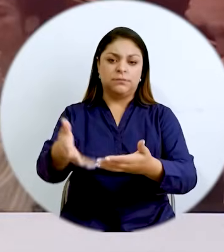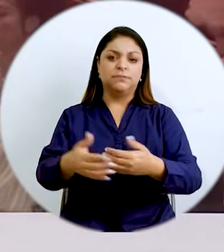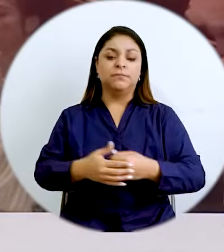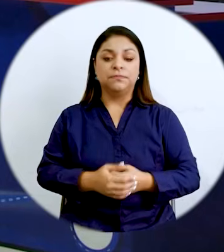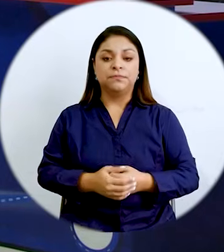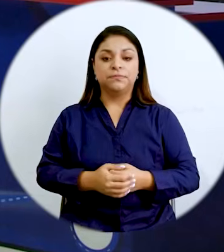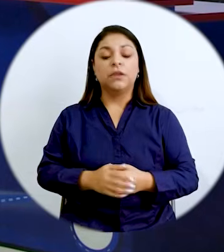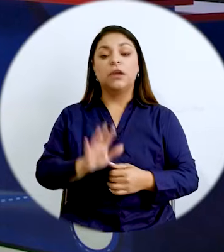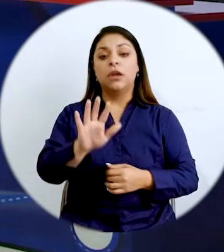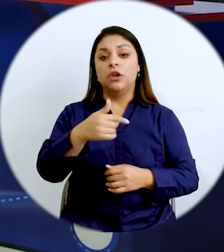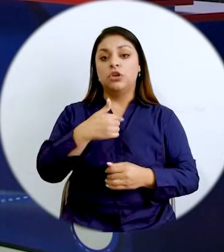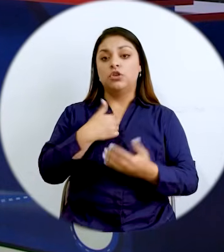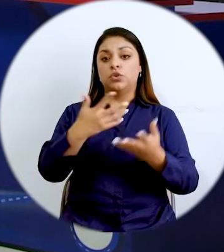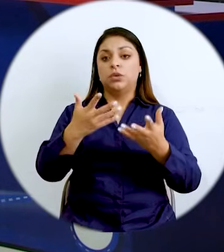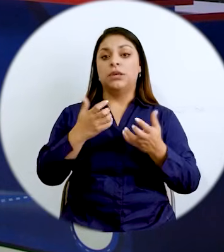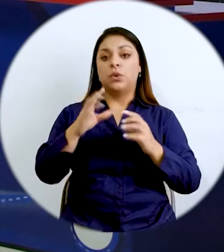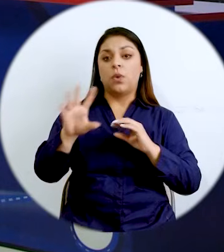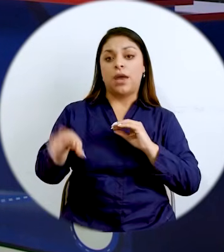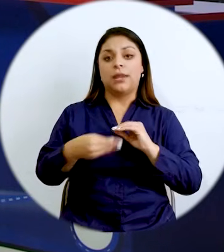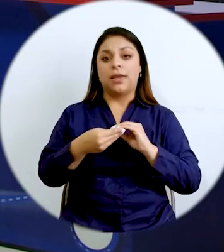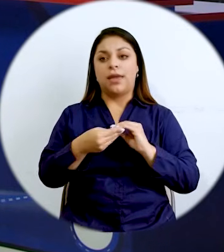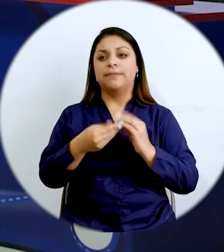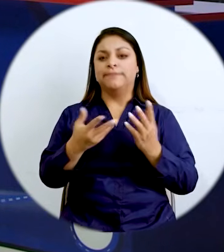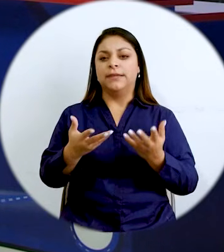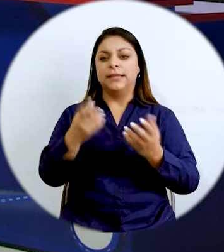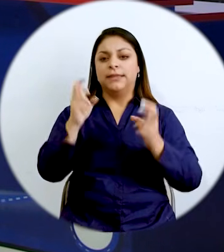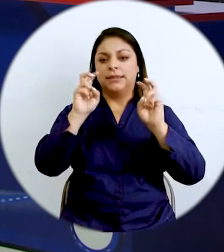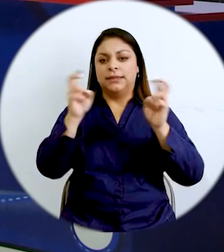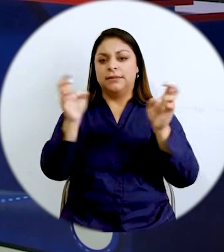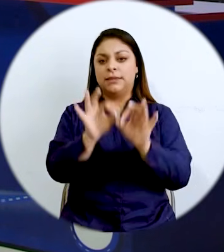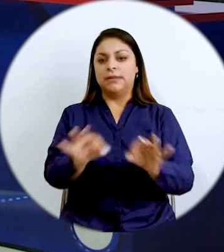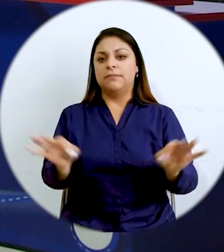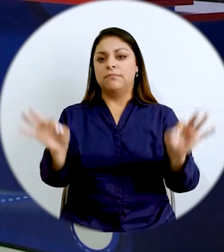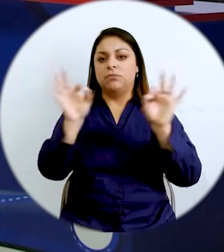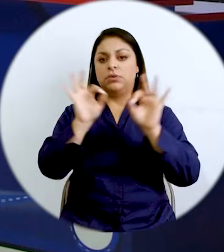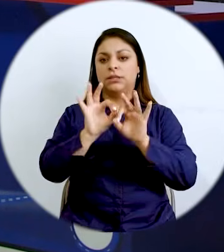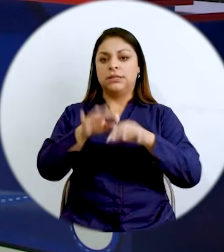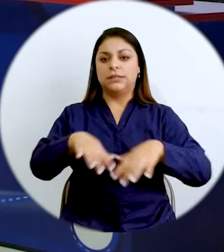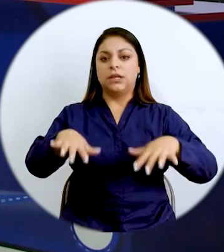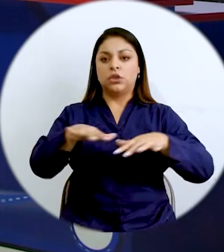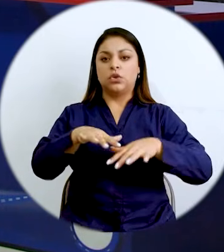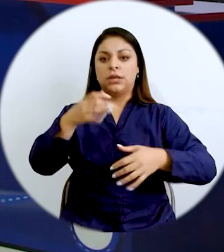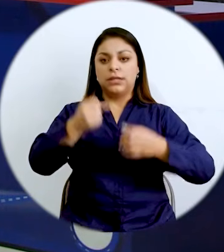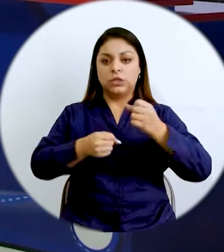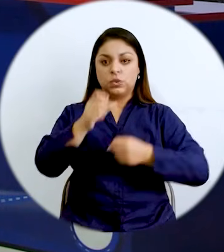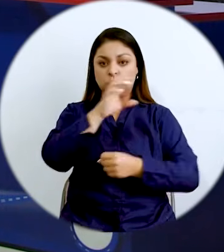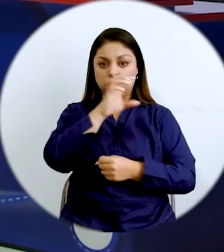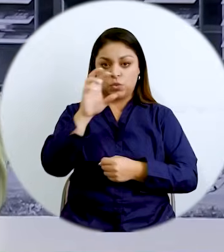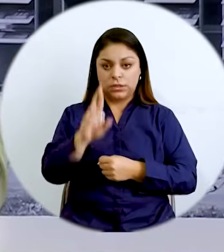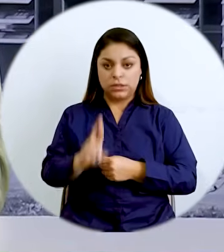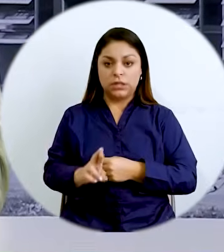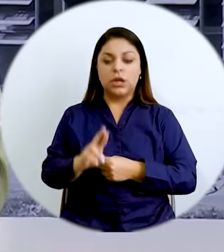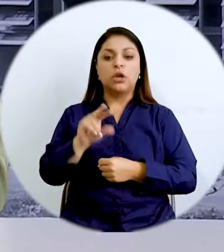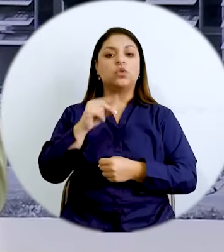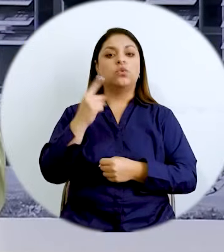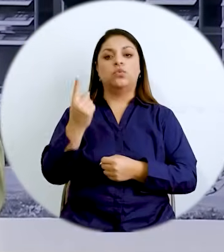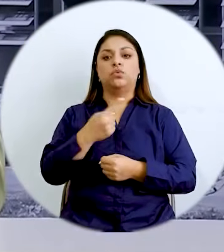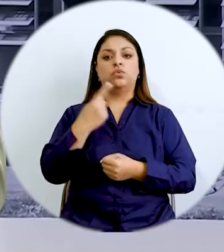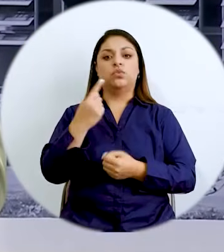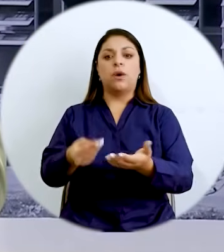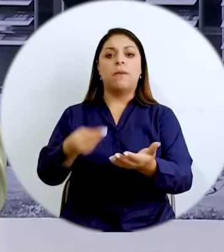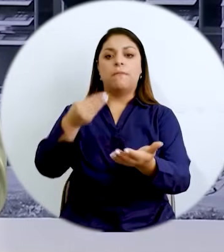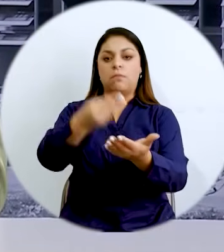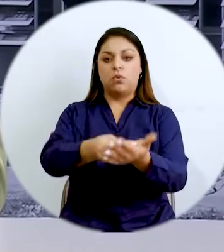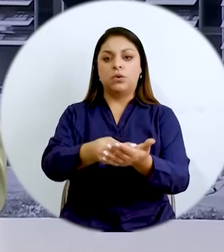Sí, yo quisiera agregar tal vez con el tema de la importancia del sector lechero en Costa Rica, que no solo el aporte, digamos, del producto final, como